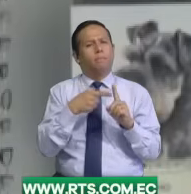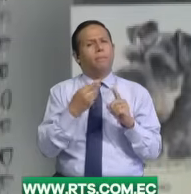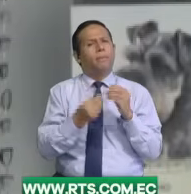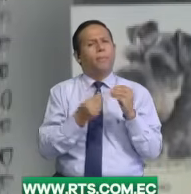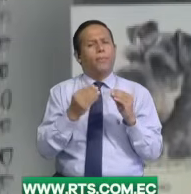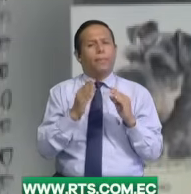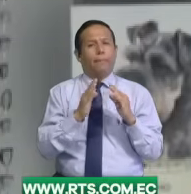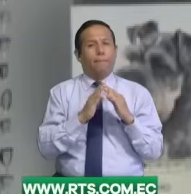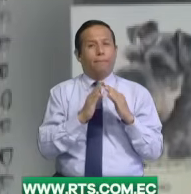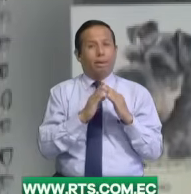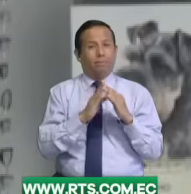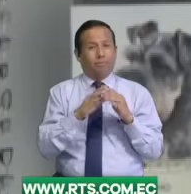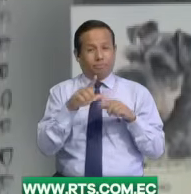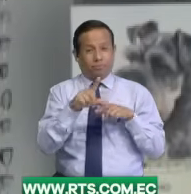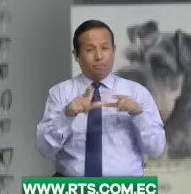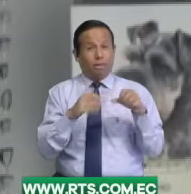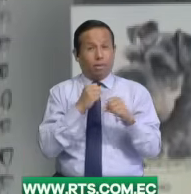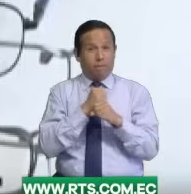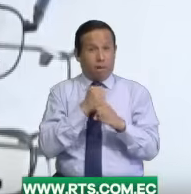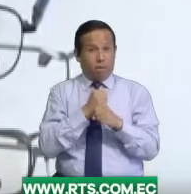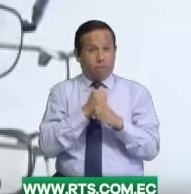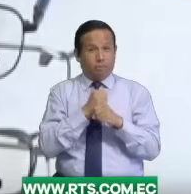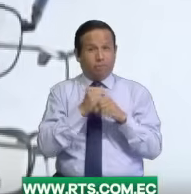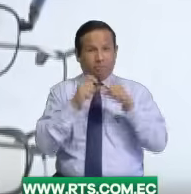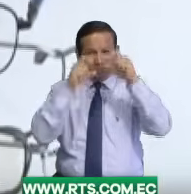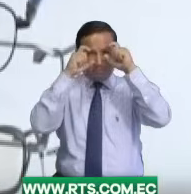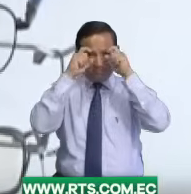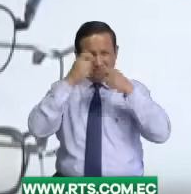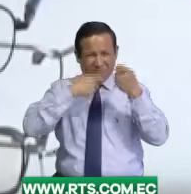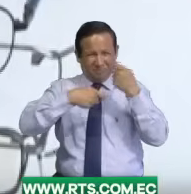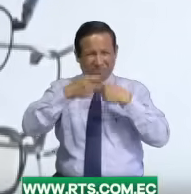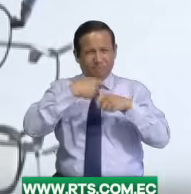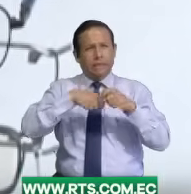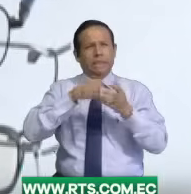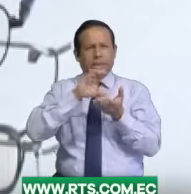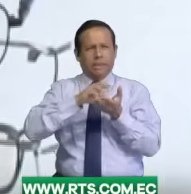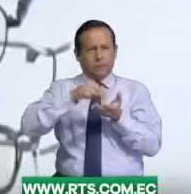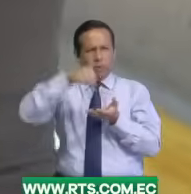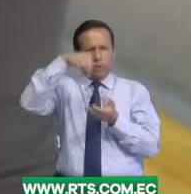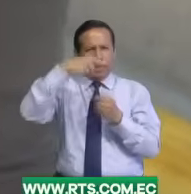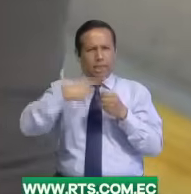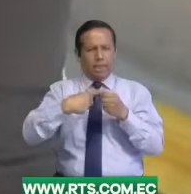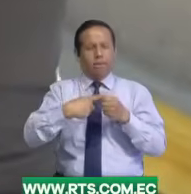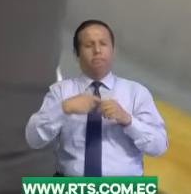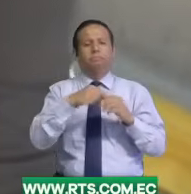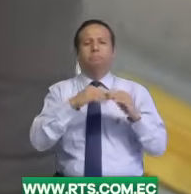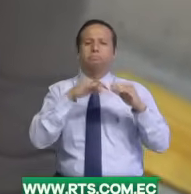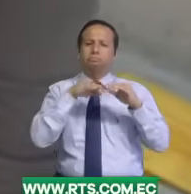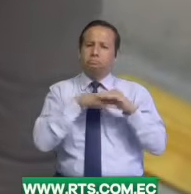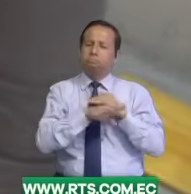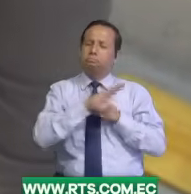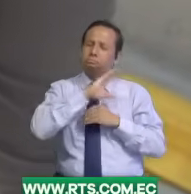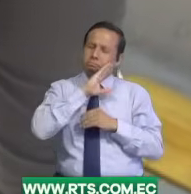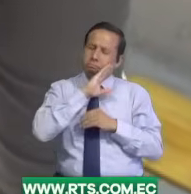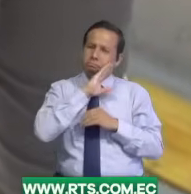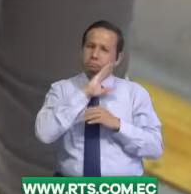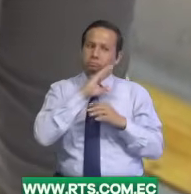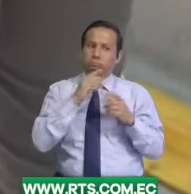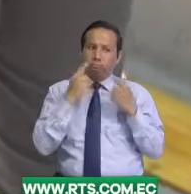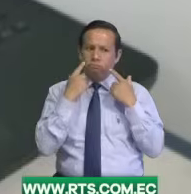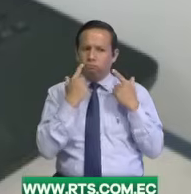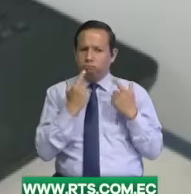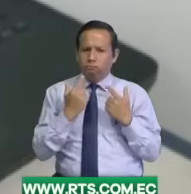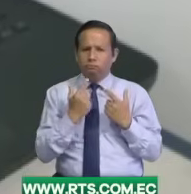quedarse a dormir en la óptica de su propiedad en el sector de la Mariscal Centro Norte de Quito. Cansado de los atracos, decidió enfrentar a